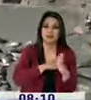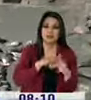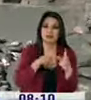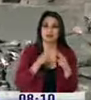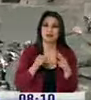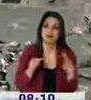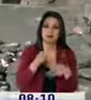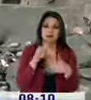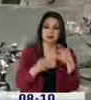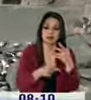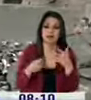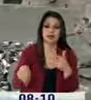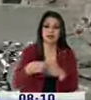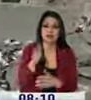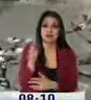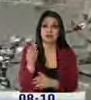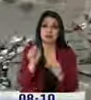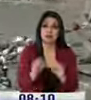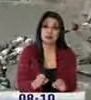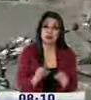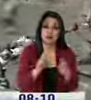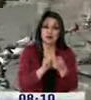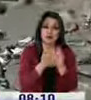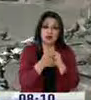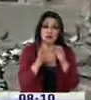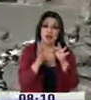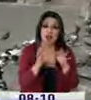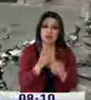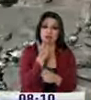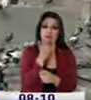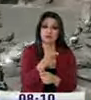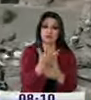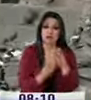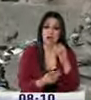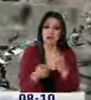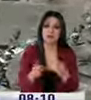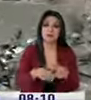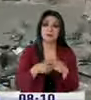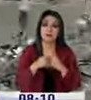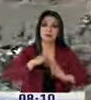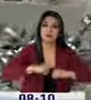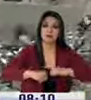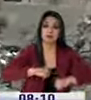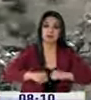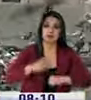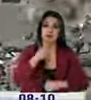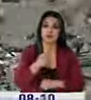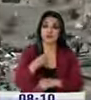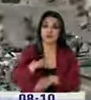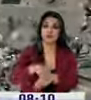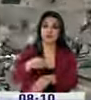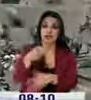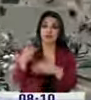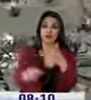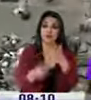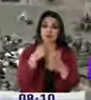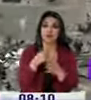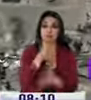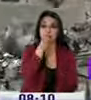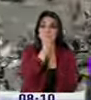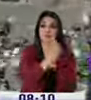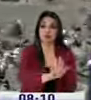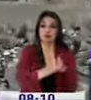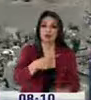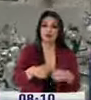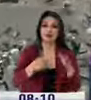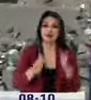una formalidad, es decir, ellos mismos podían corregir esa falla y admitir a trámite. No hablan de las causales son haberse burlado del